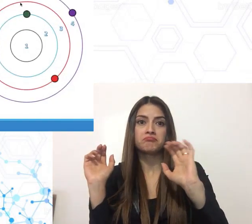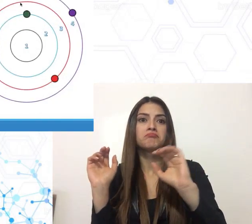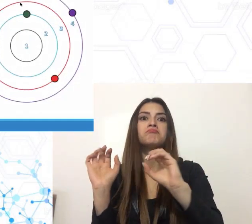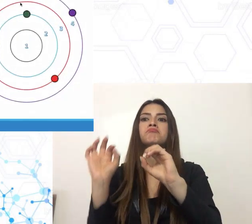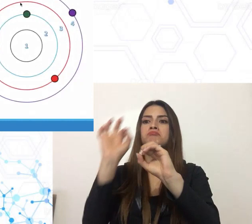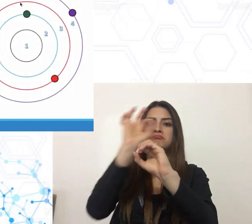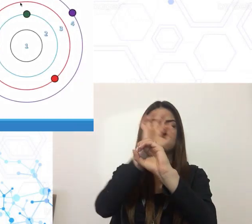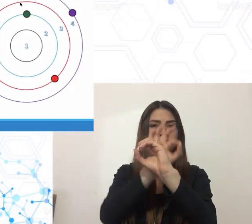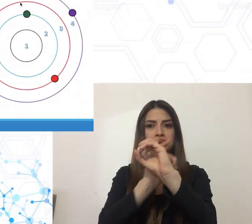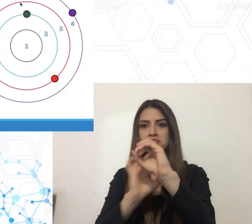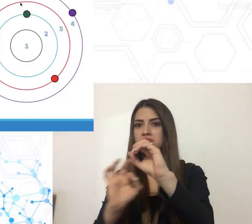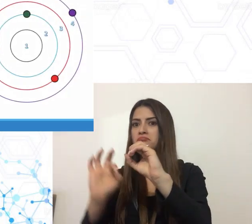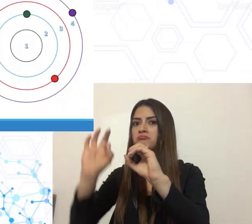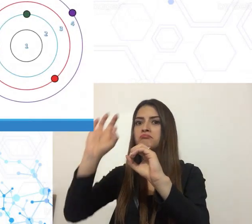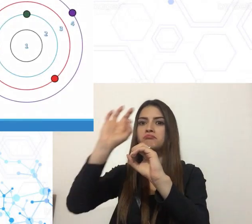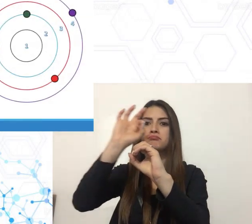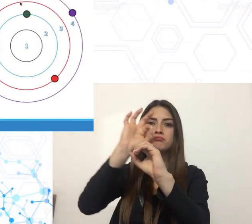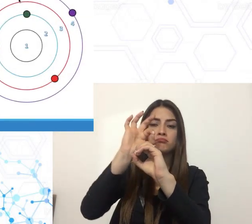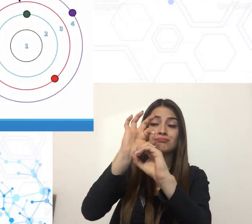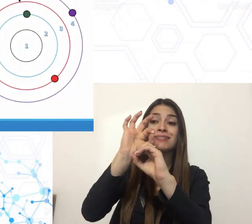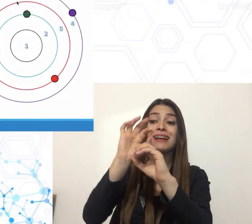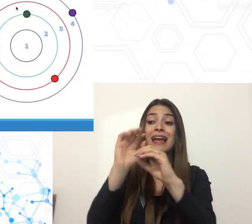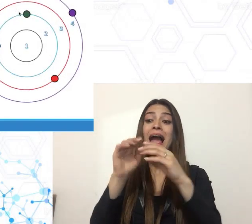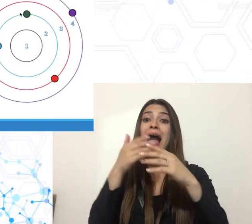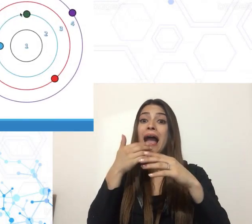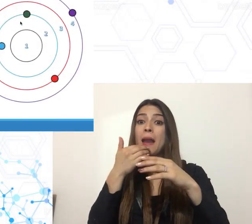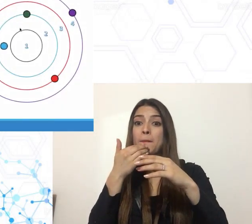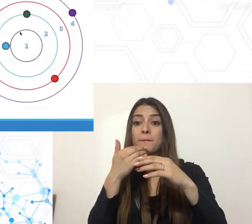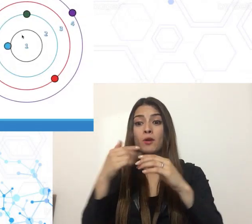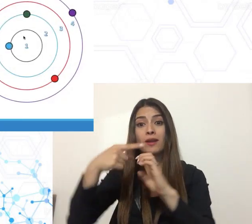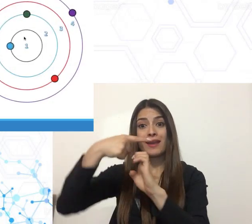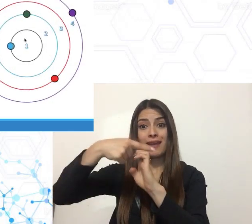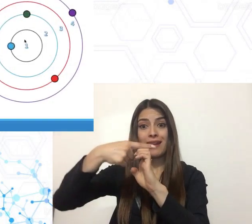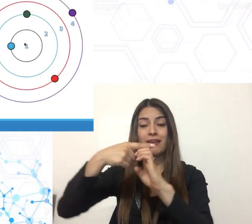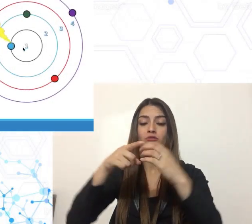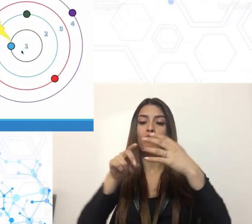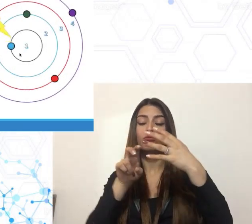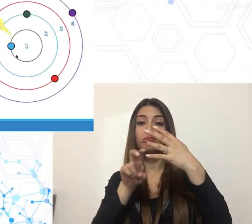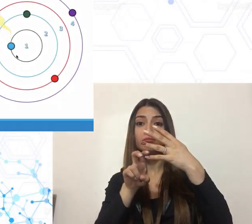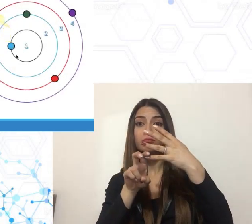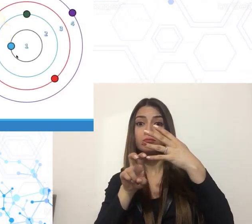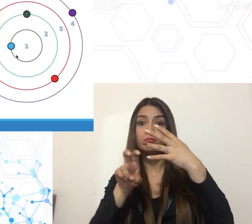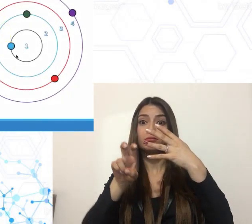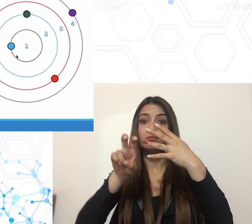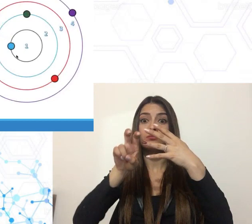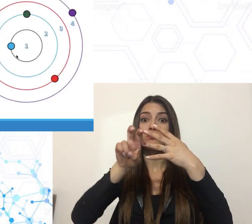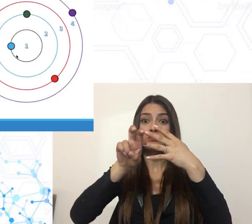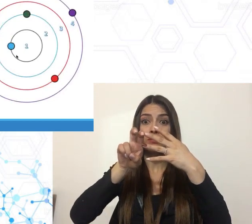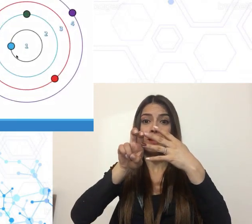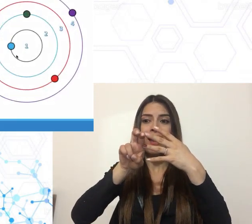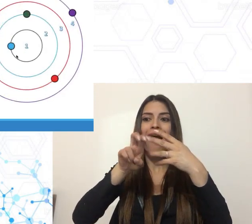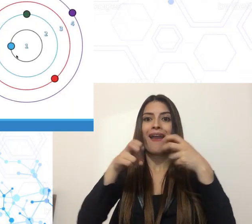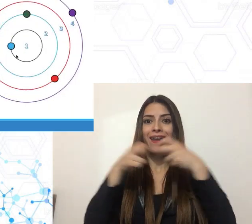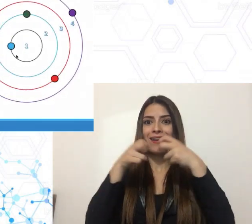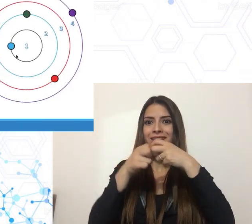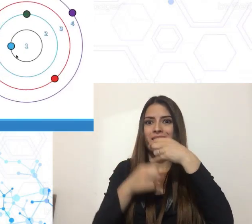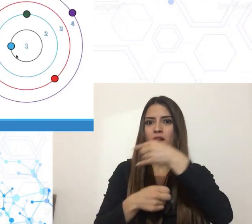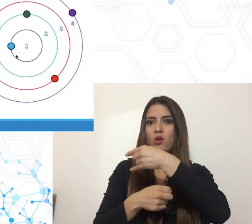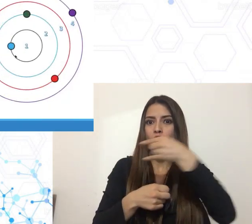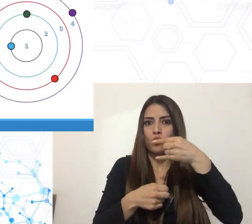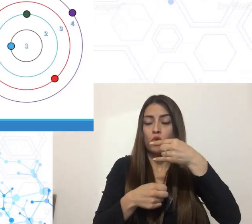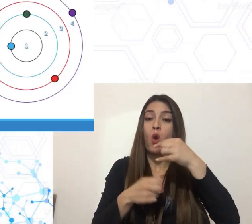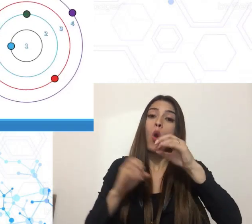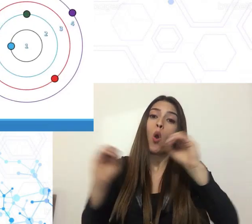niveles absorbiendo energía o sencillamente bajar y entonces liberaban energía.